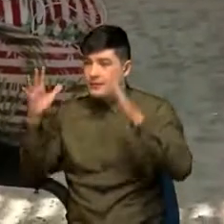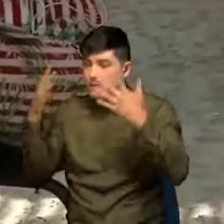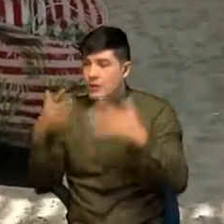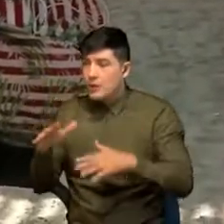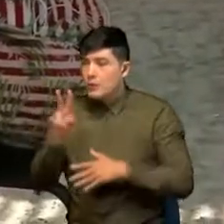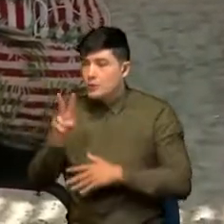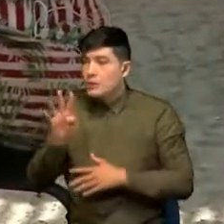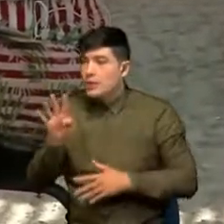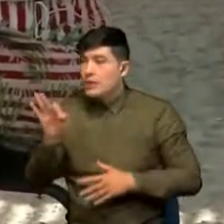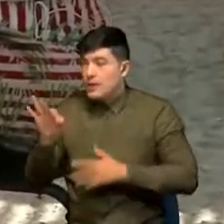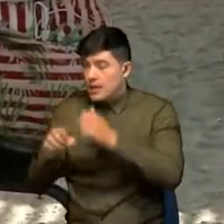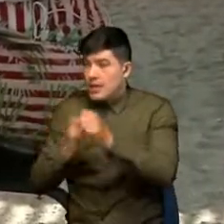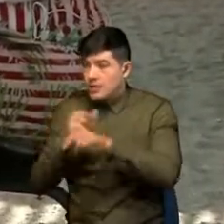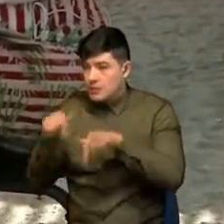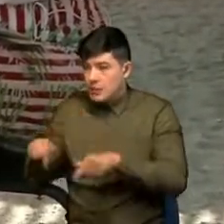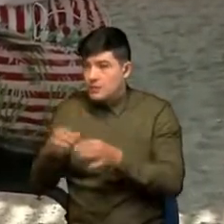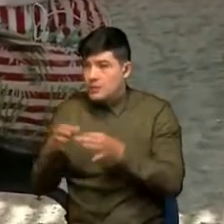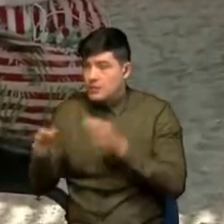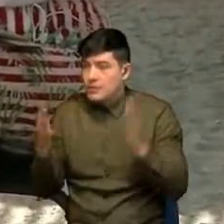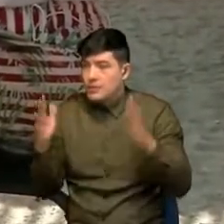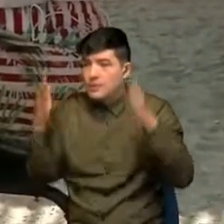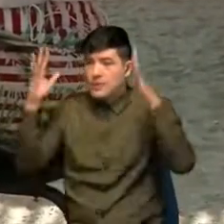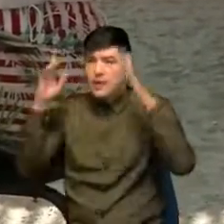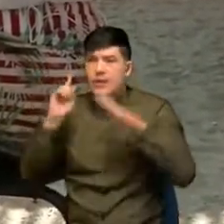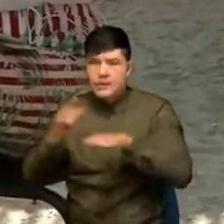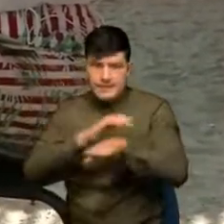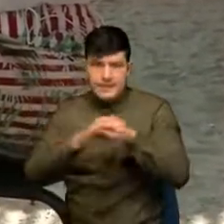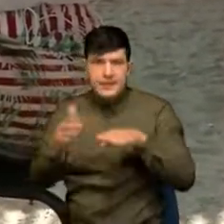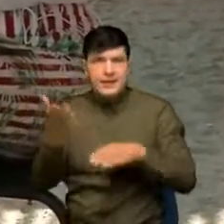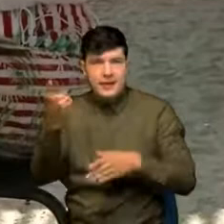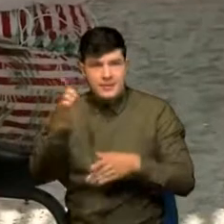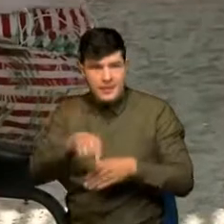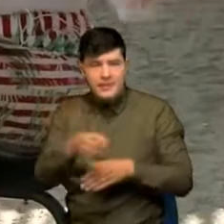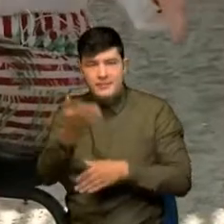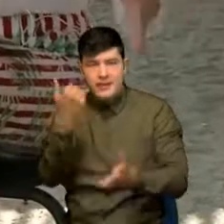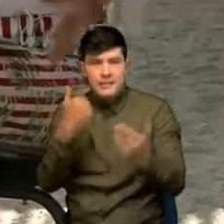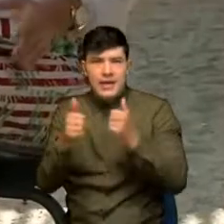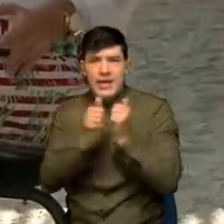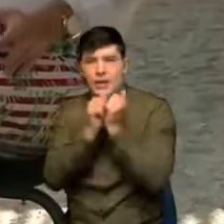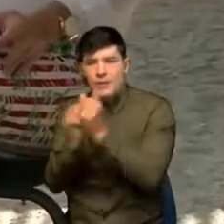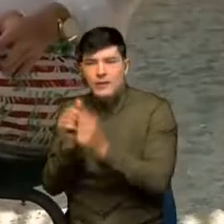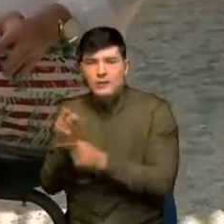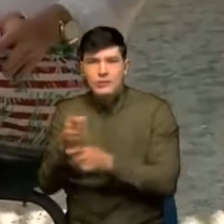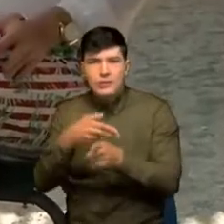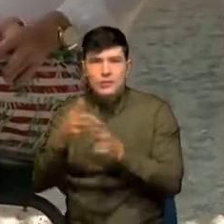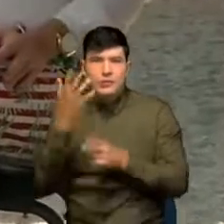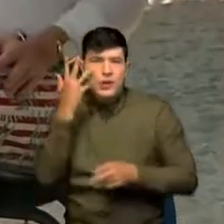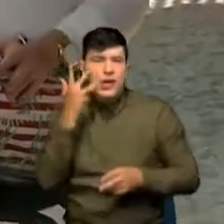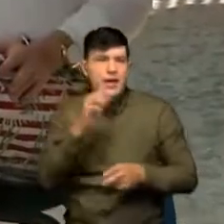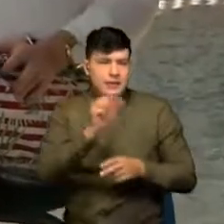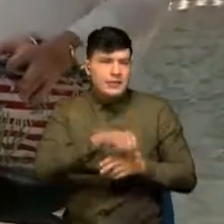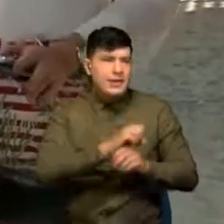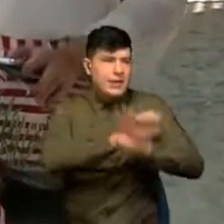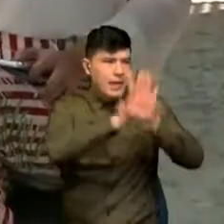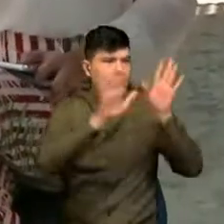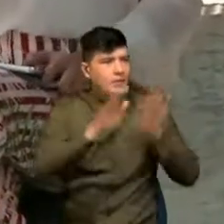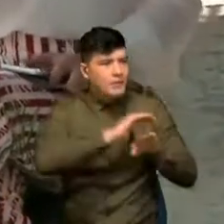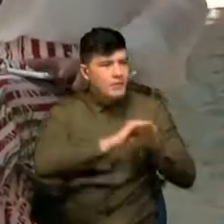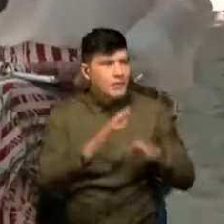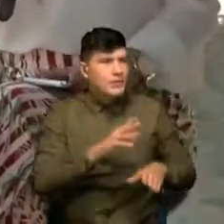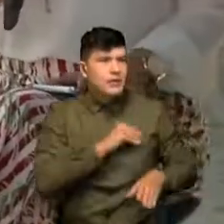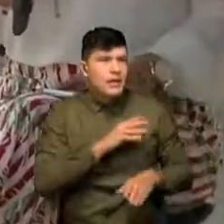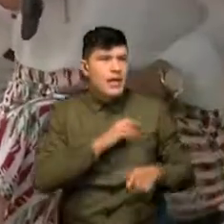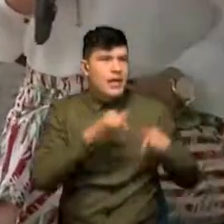la invitación no puede faltar para que puedan vincularse y puedan también acompañarlos durante todos estos días. Bueno, invitarlos a disfrutar de nuestra feria,